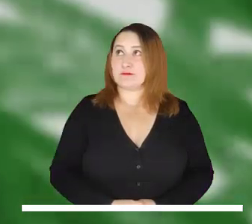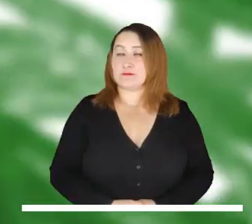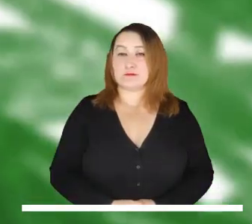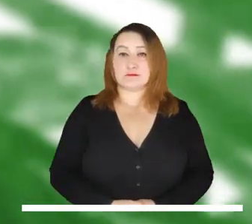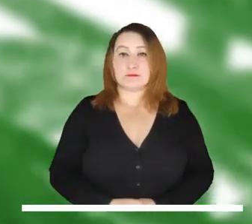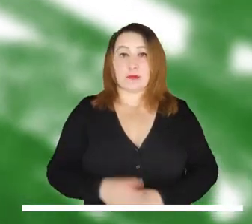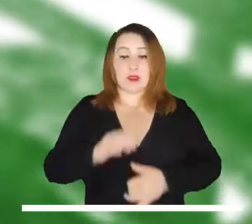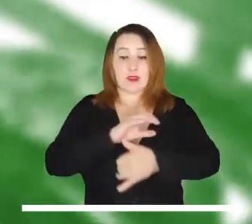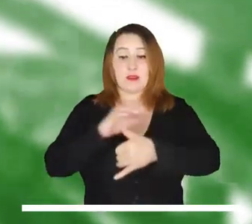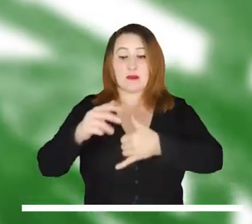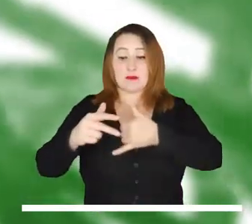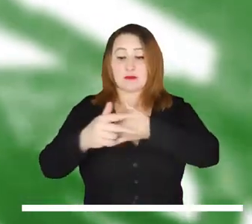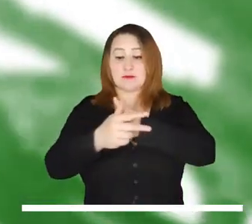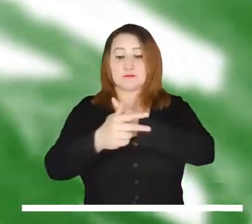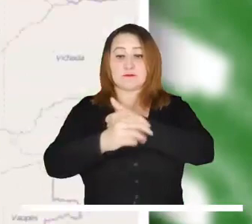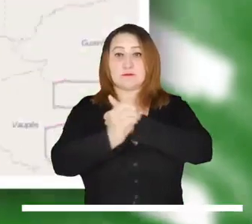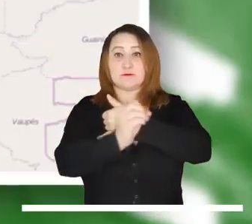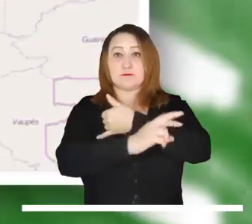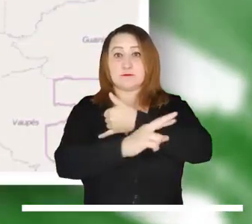caños asociados.